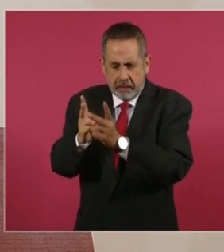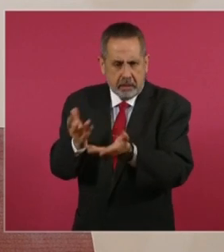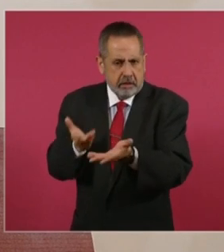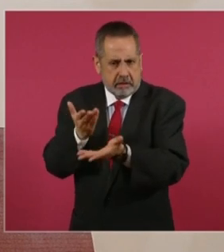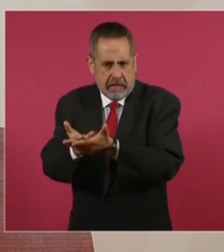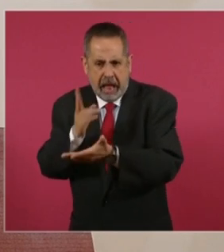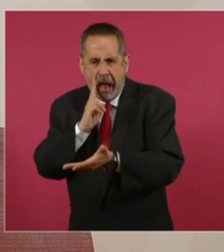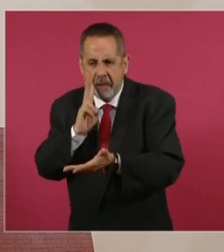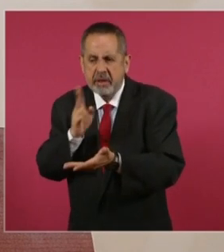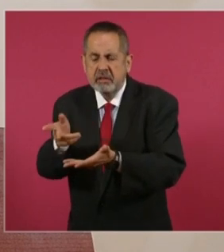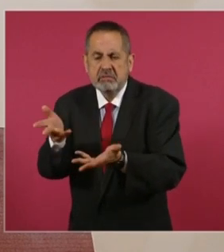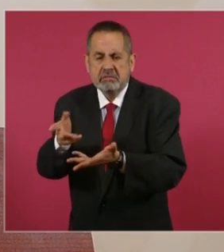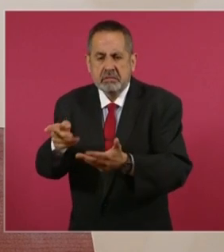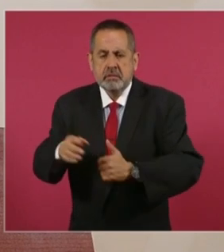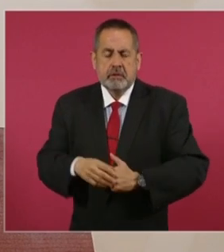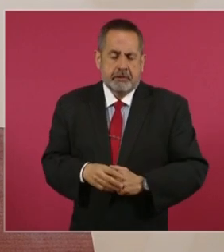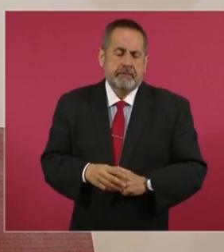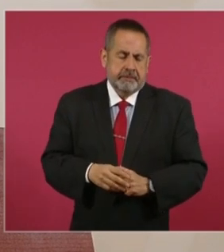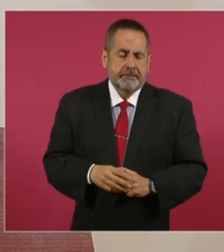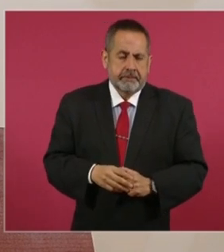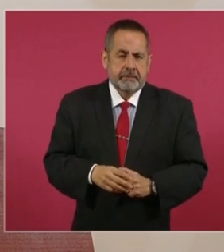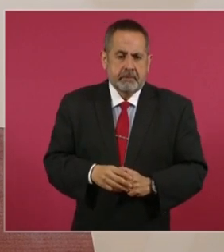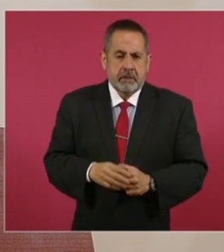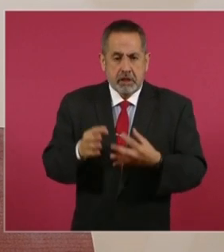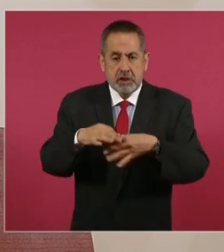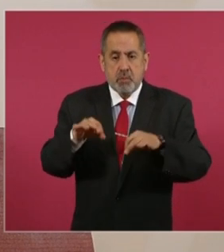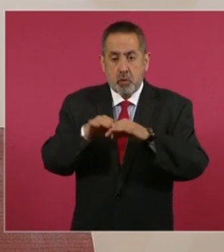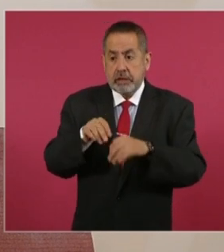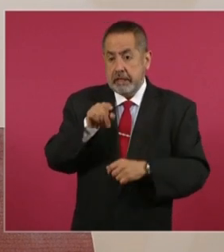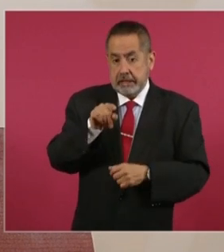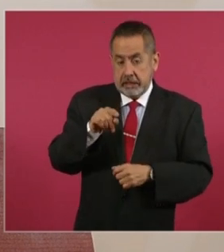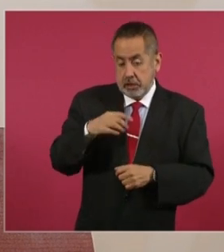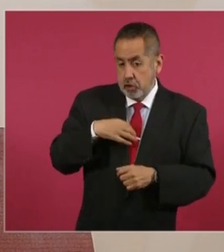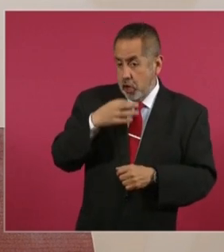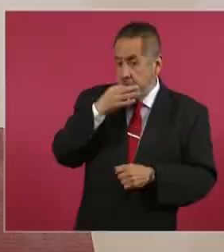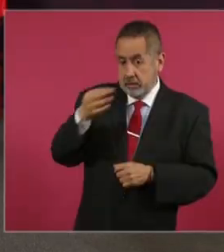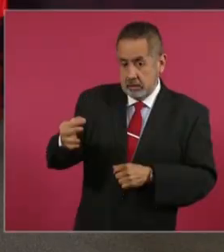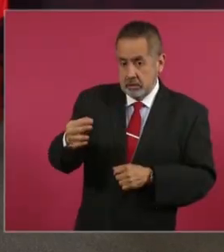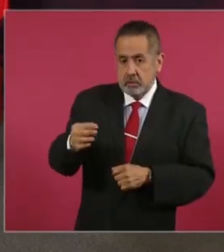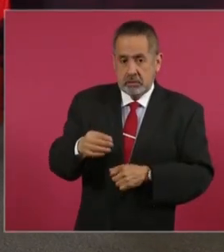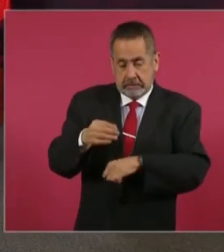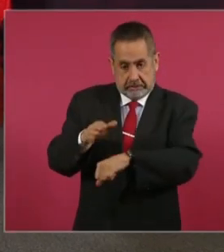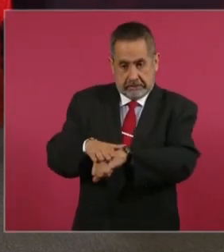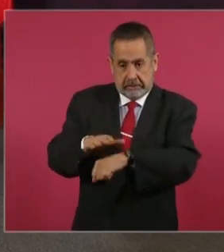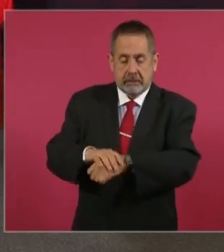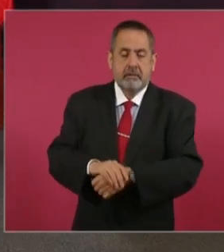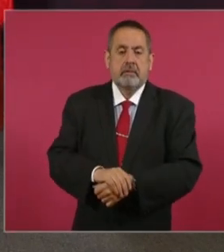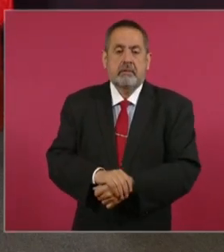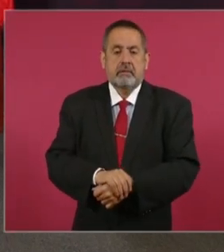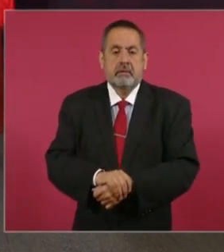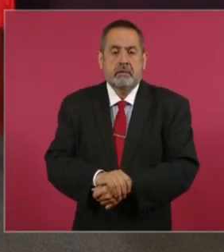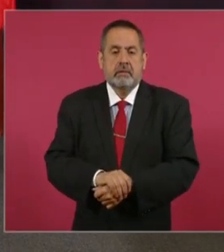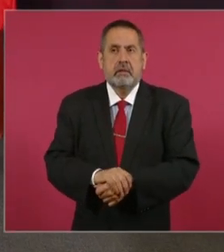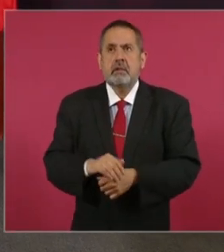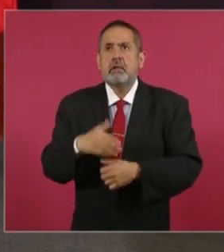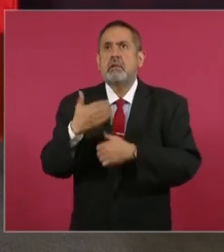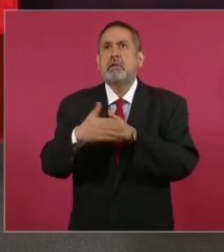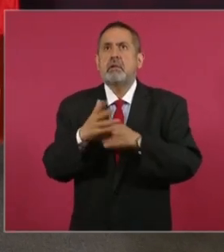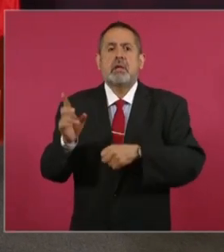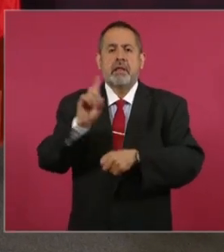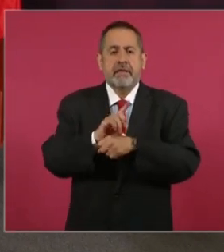Es importante que te comente de adelante que el día